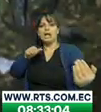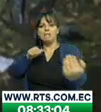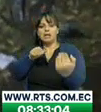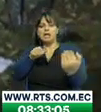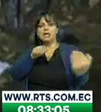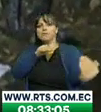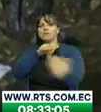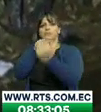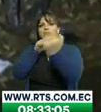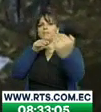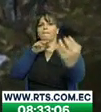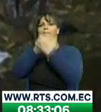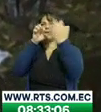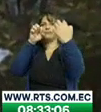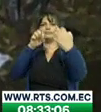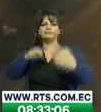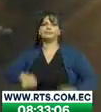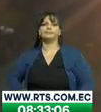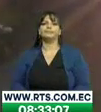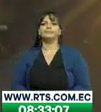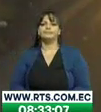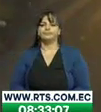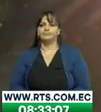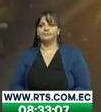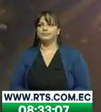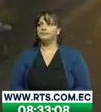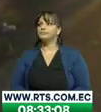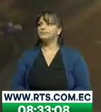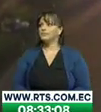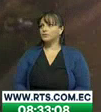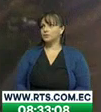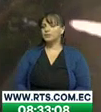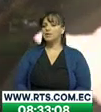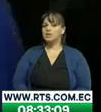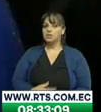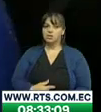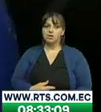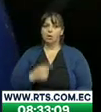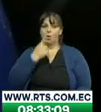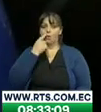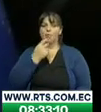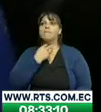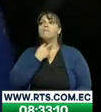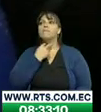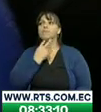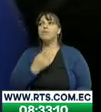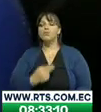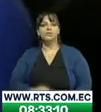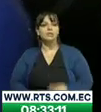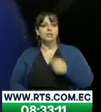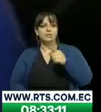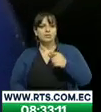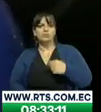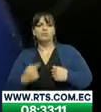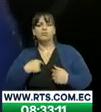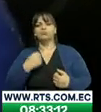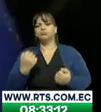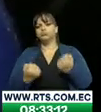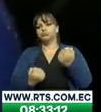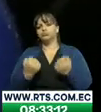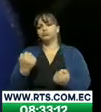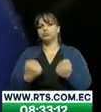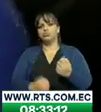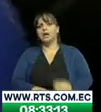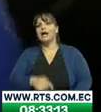de las investigaciones se determinará la realidad de los hechos. Yo bajaba de Santo Domingo y el camión iba invadiendo el tercer carril. Me toca hacerme más a la derecha mi